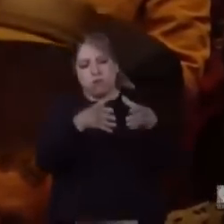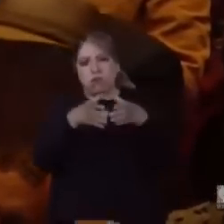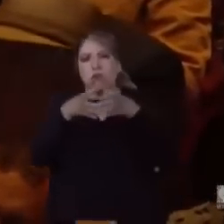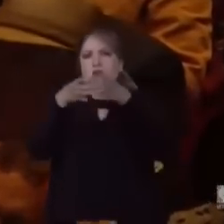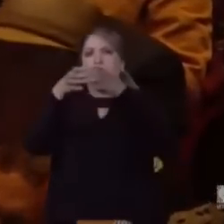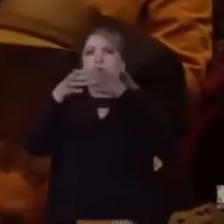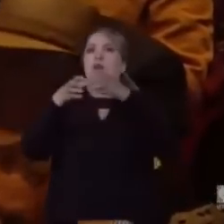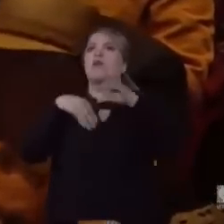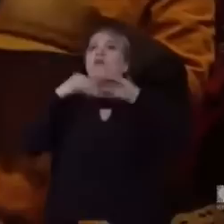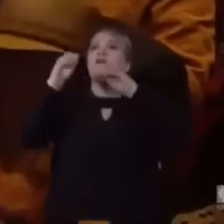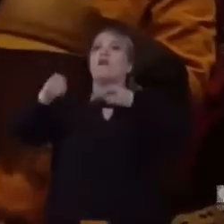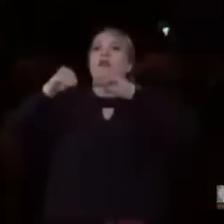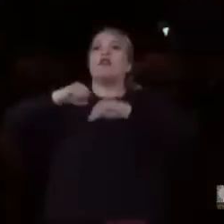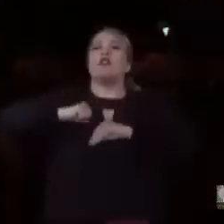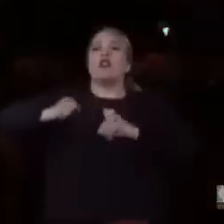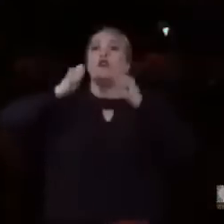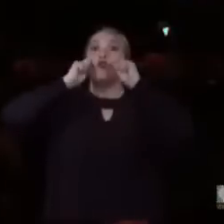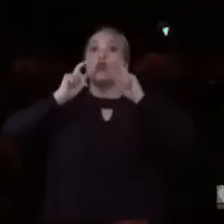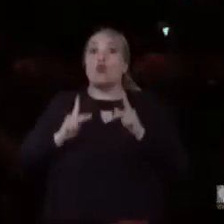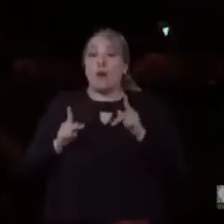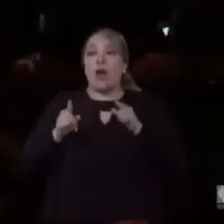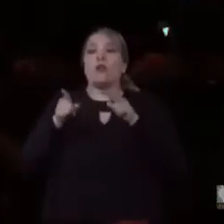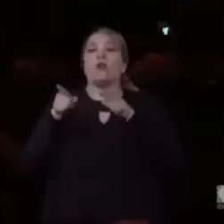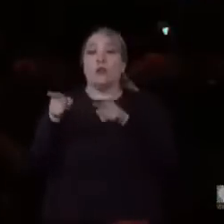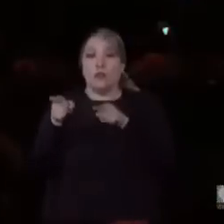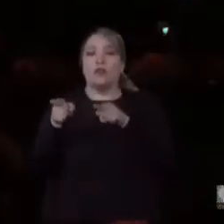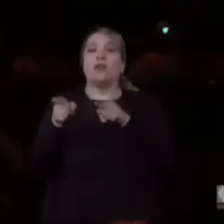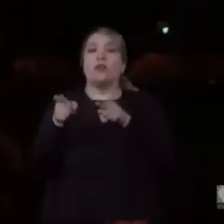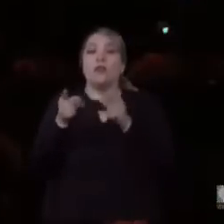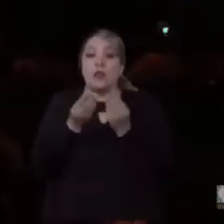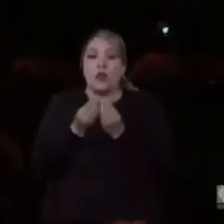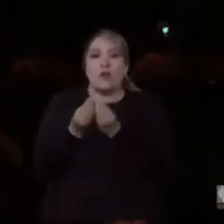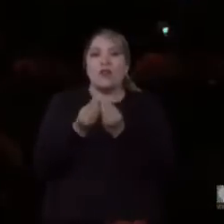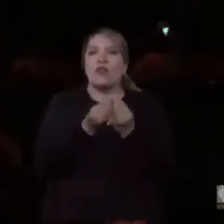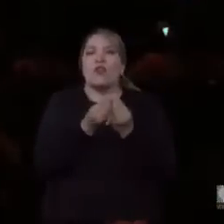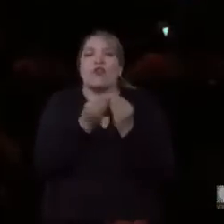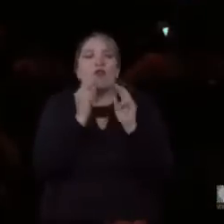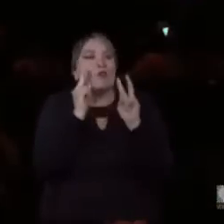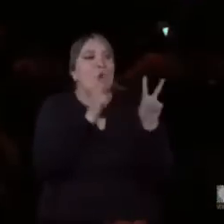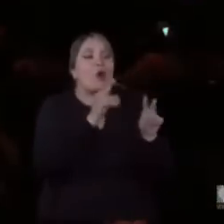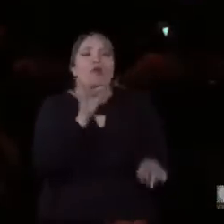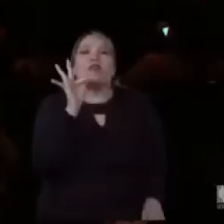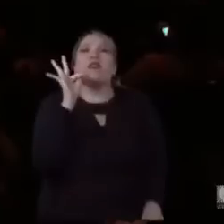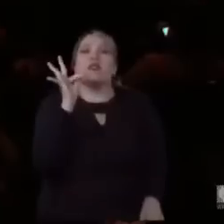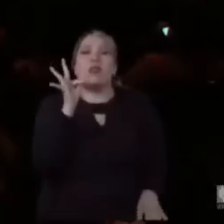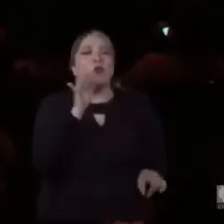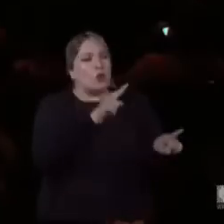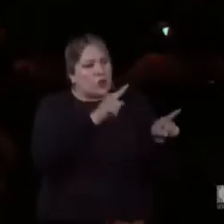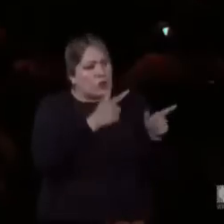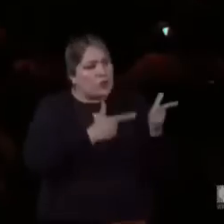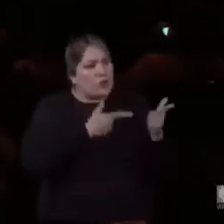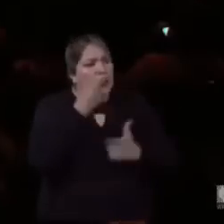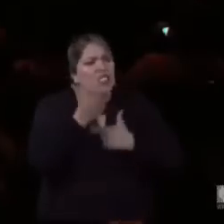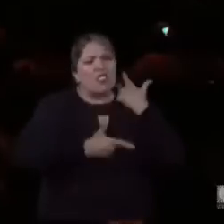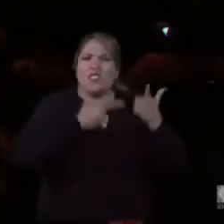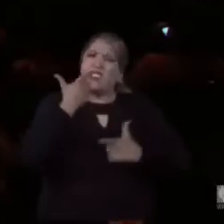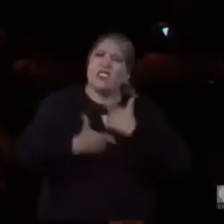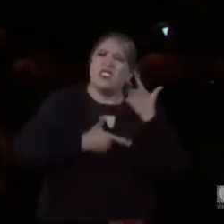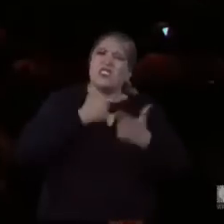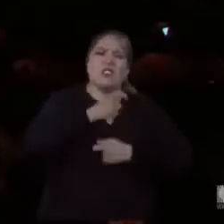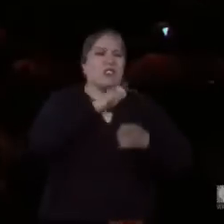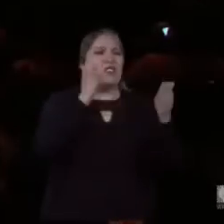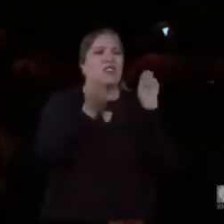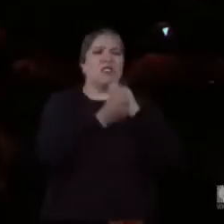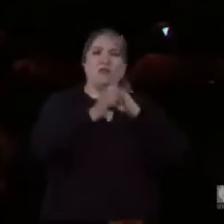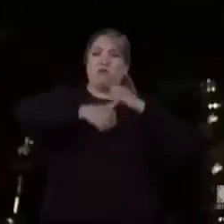la formación de derechos humanos en el ejército. Y la comisión es testigo de la lucha para cambiar los comportamientos